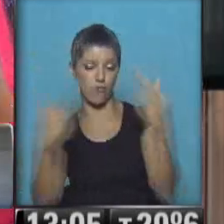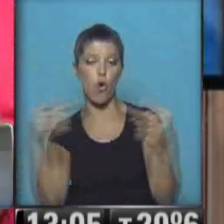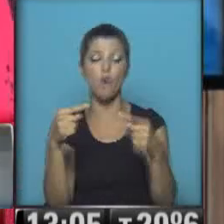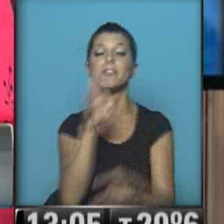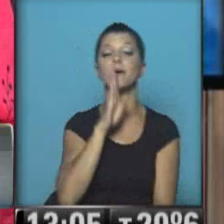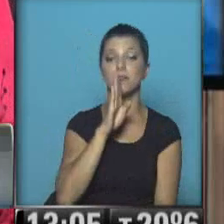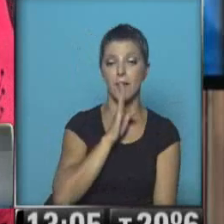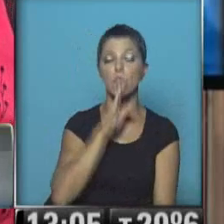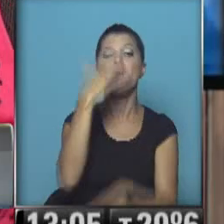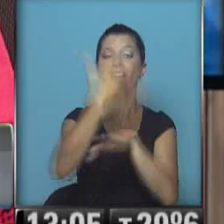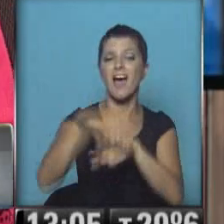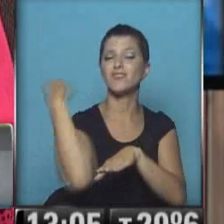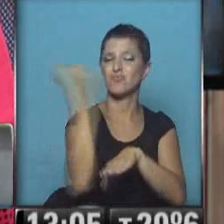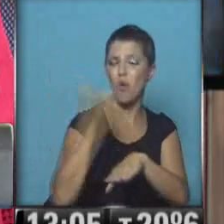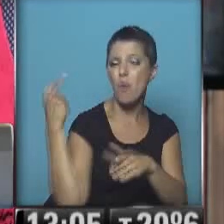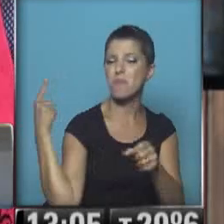calle, golpes, insultos,